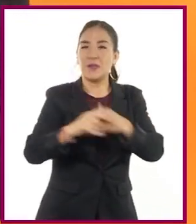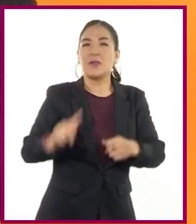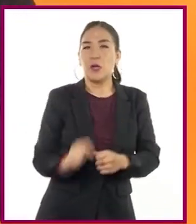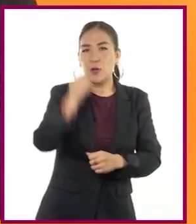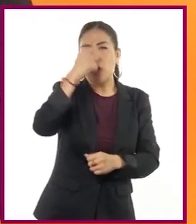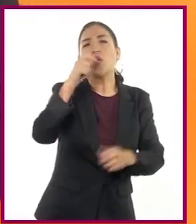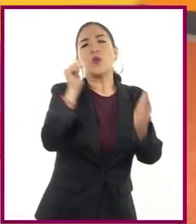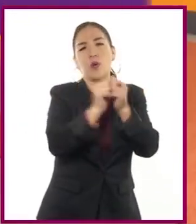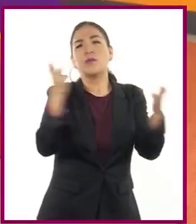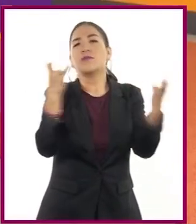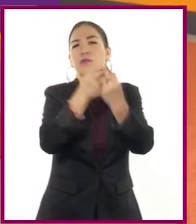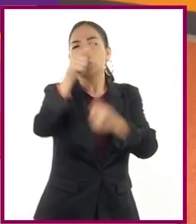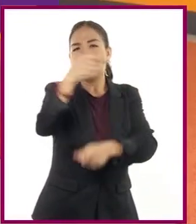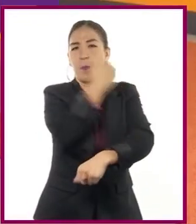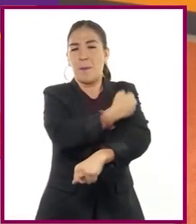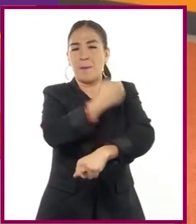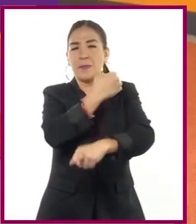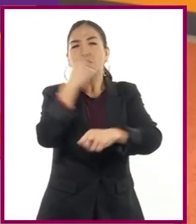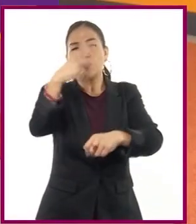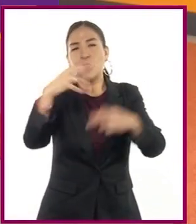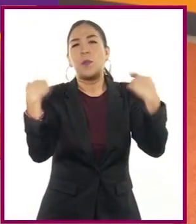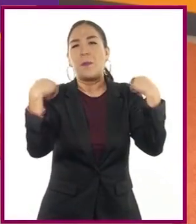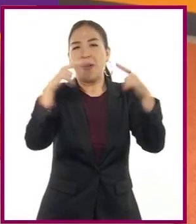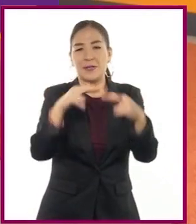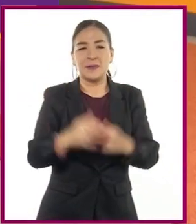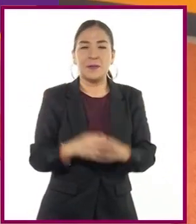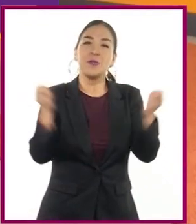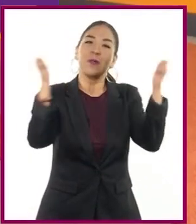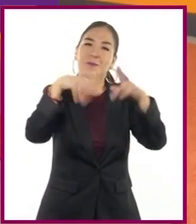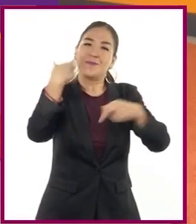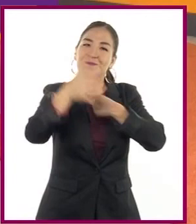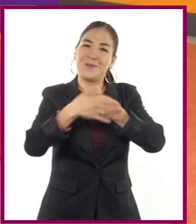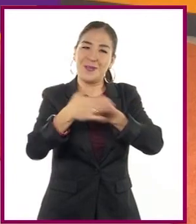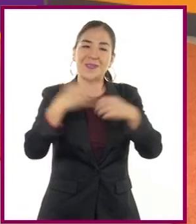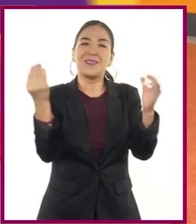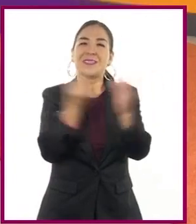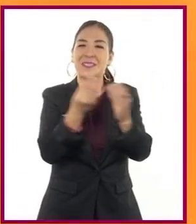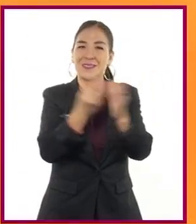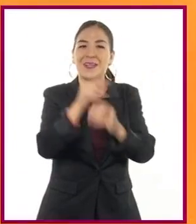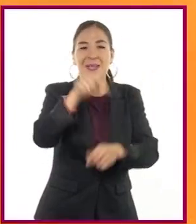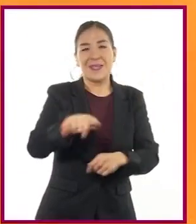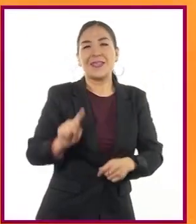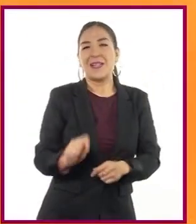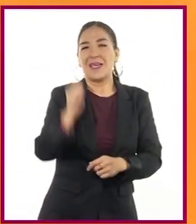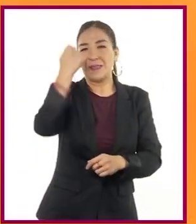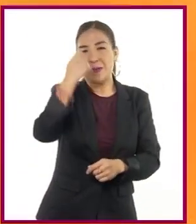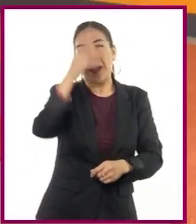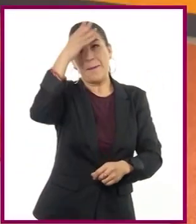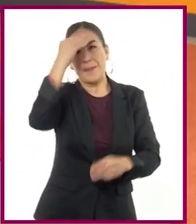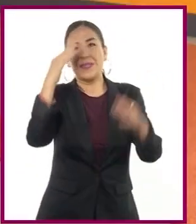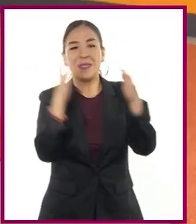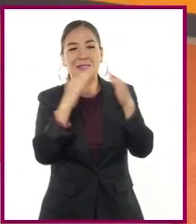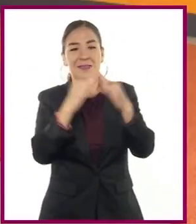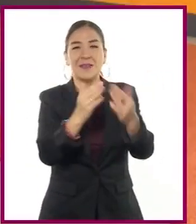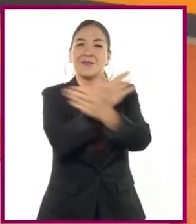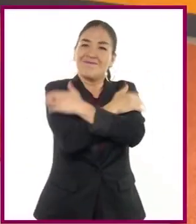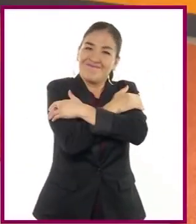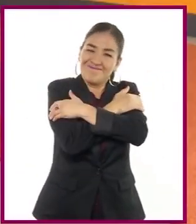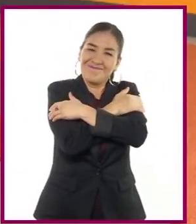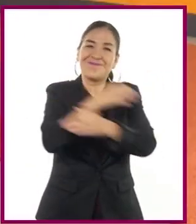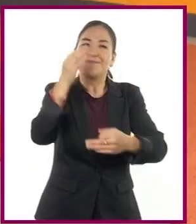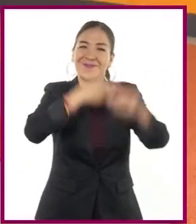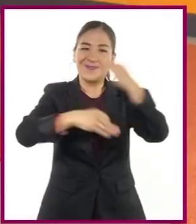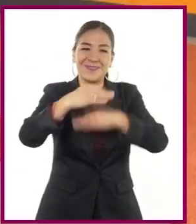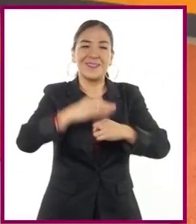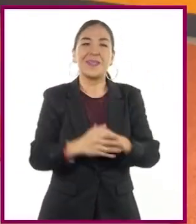maestro de tecnología. Nos vemos en la próxima sesión de tecnología de Aprende en Casa. Un abrazo a la